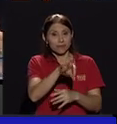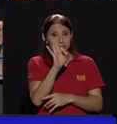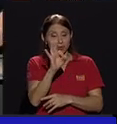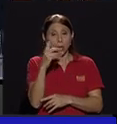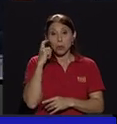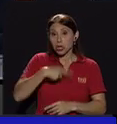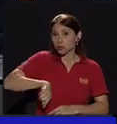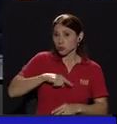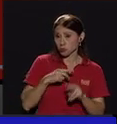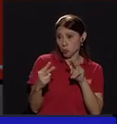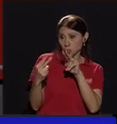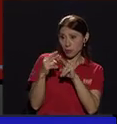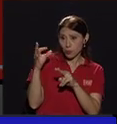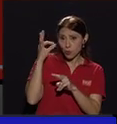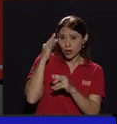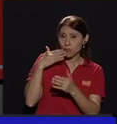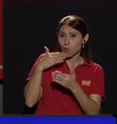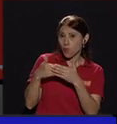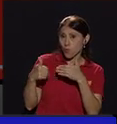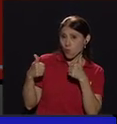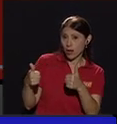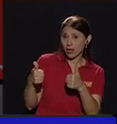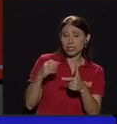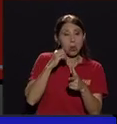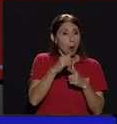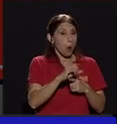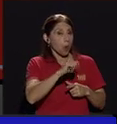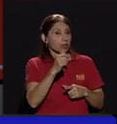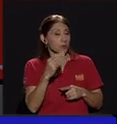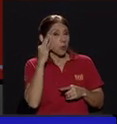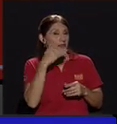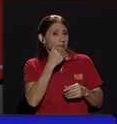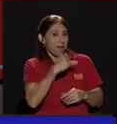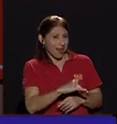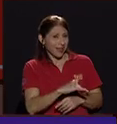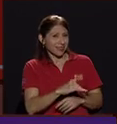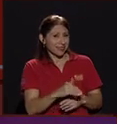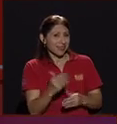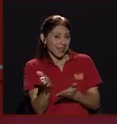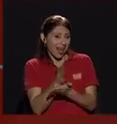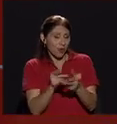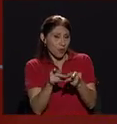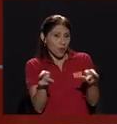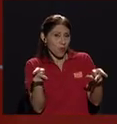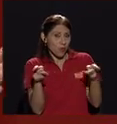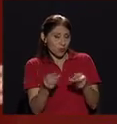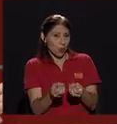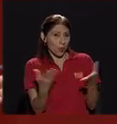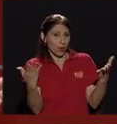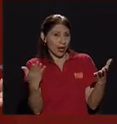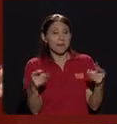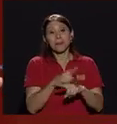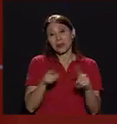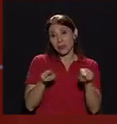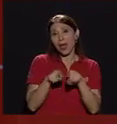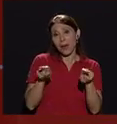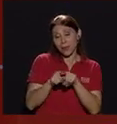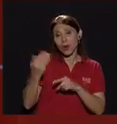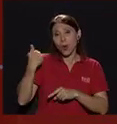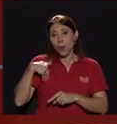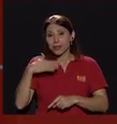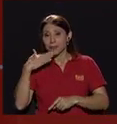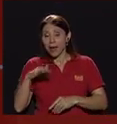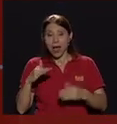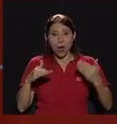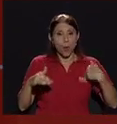conocemos mujeres muy buenas y mujeres muy malas en cargos de elección popular, pero hombres también muy malos y hombres muy buenos en ese